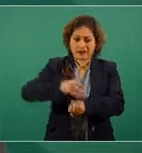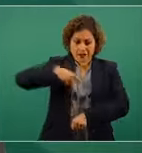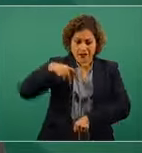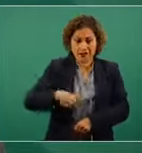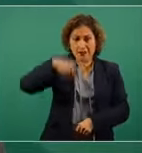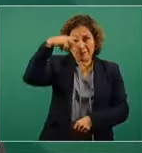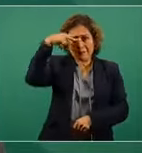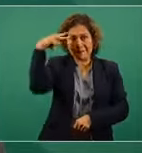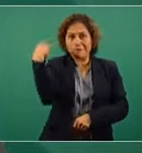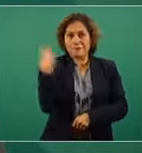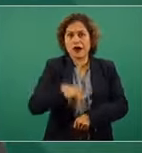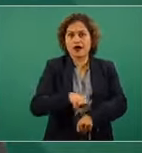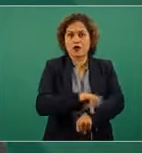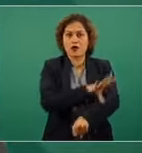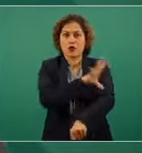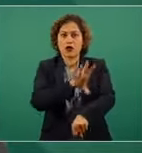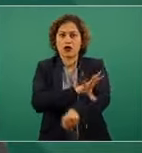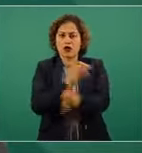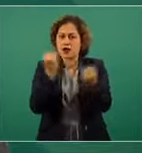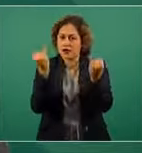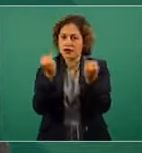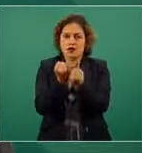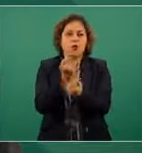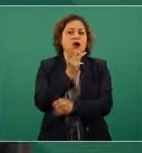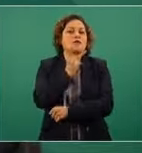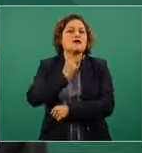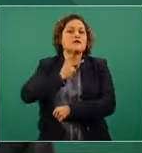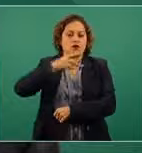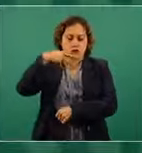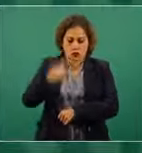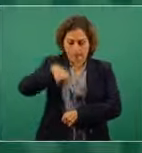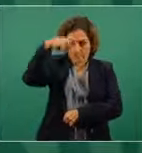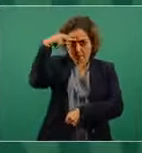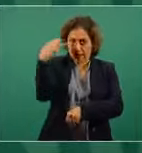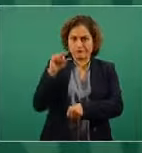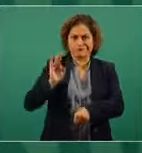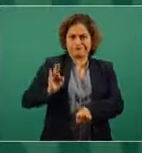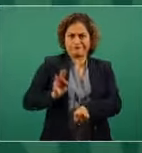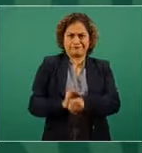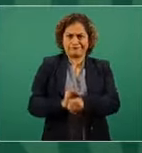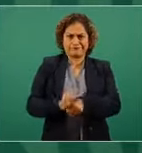vamos a defender el petróleo. Además,